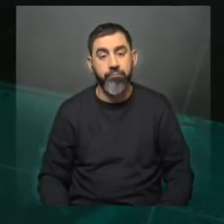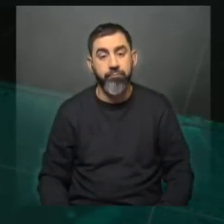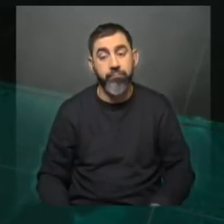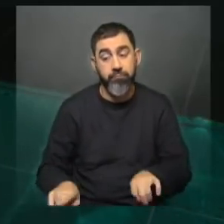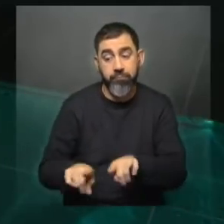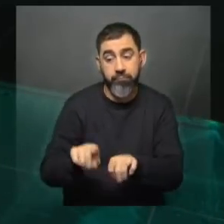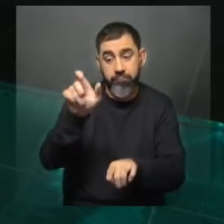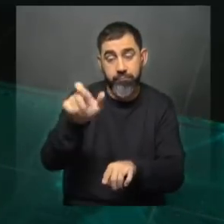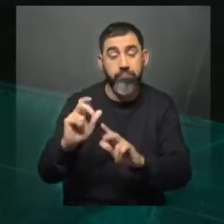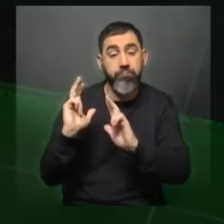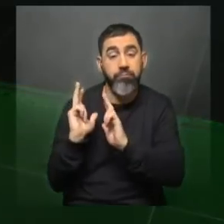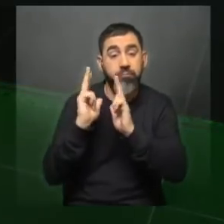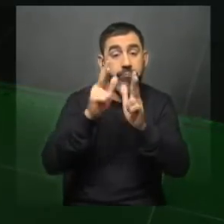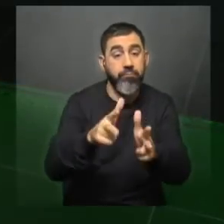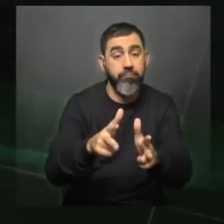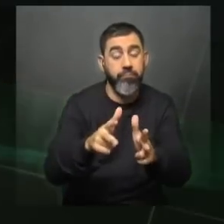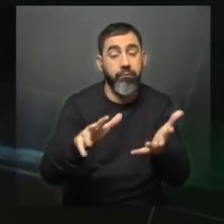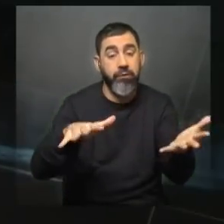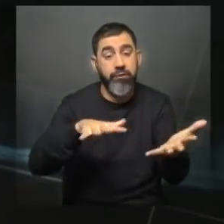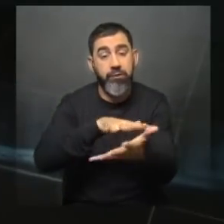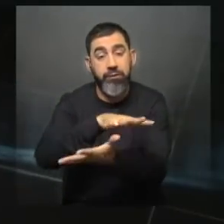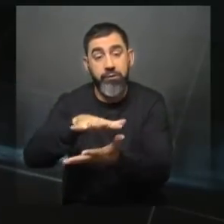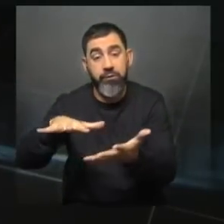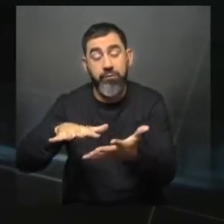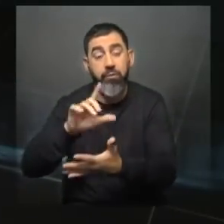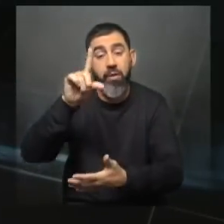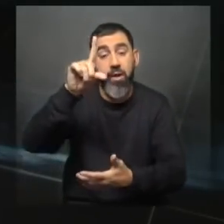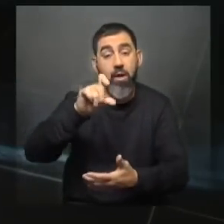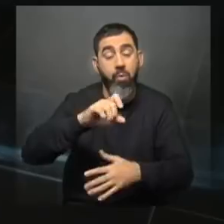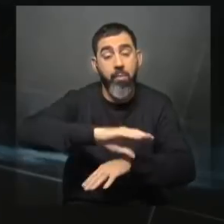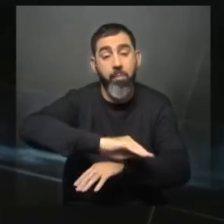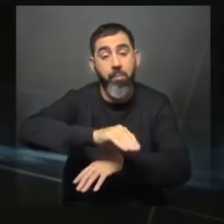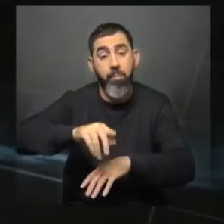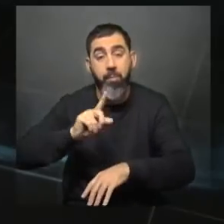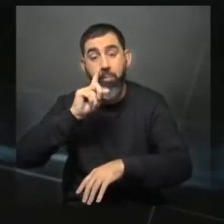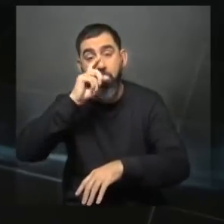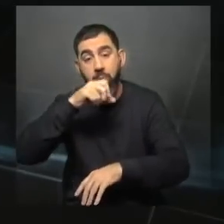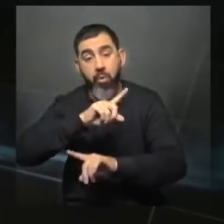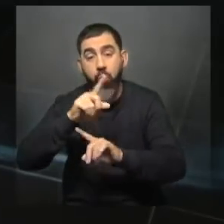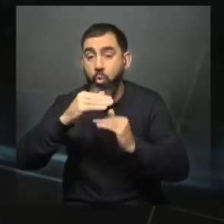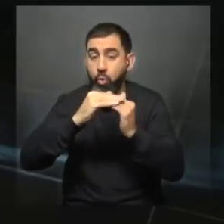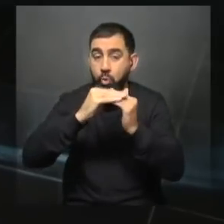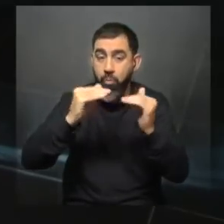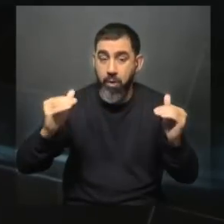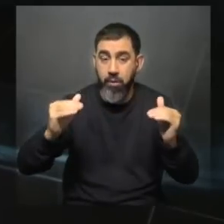porque dijo amd noticias que la situación de el agua en el área metropolitana no es normal y que lo más preocupante